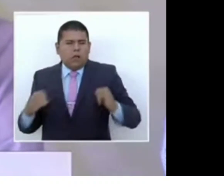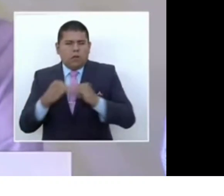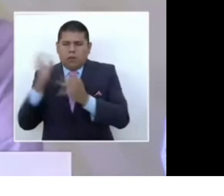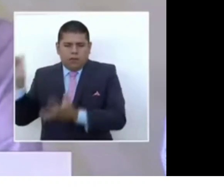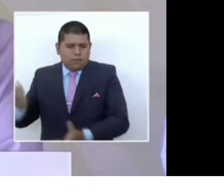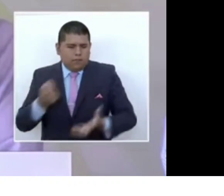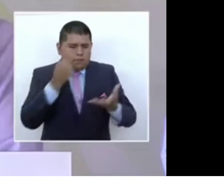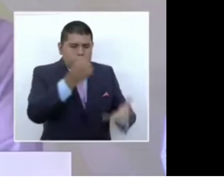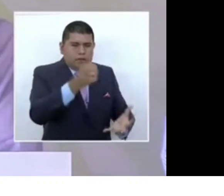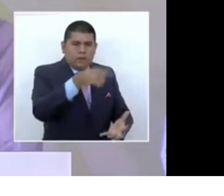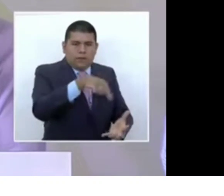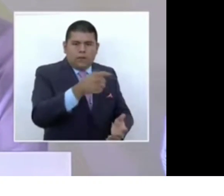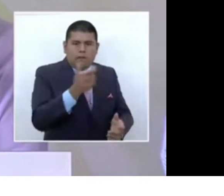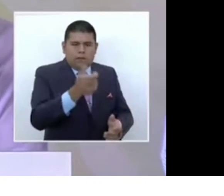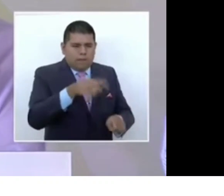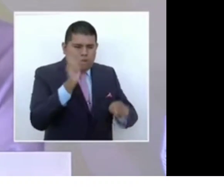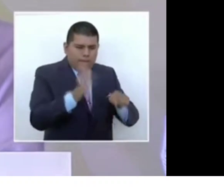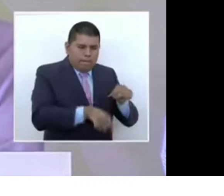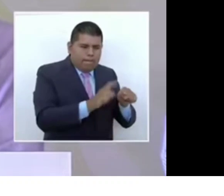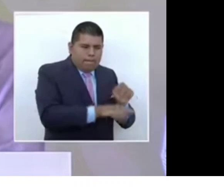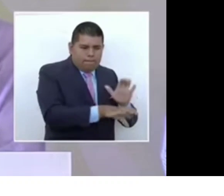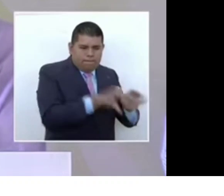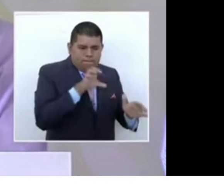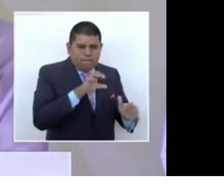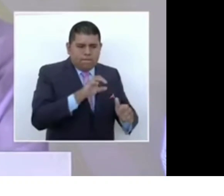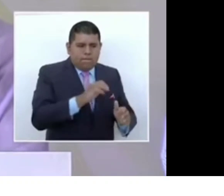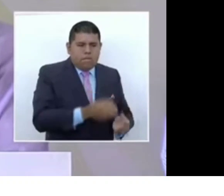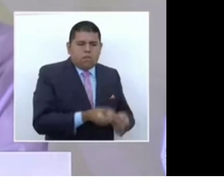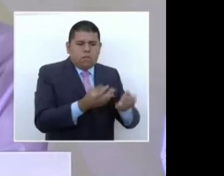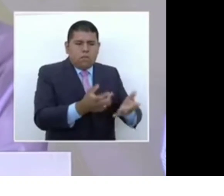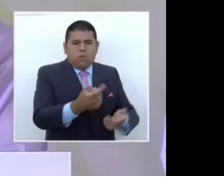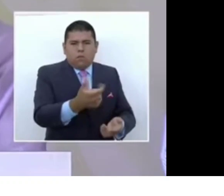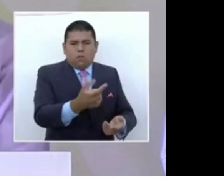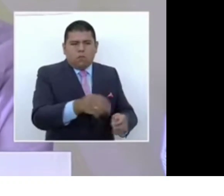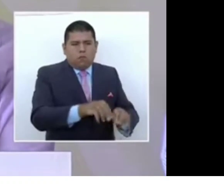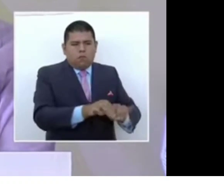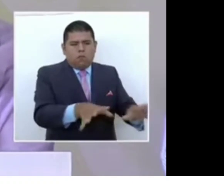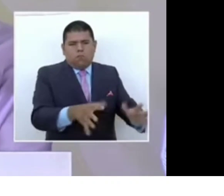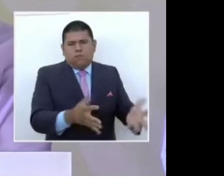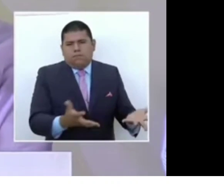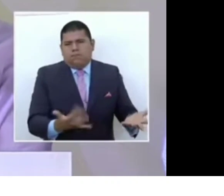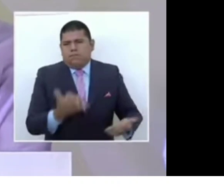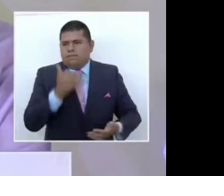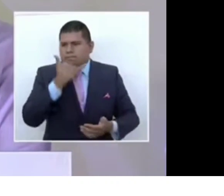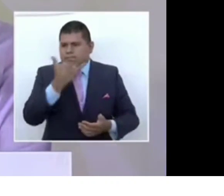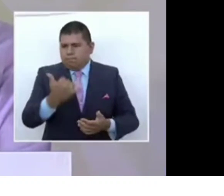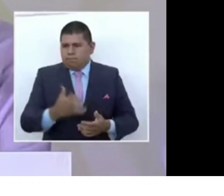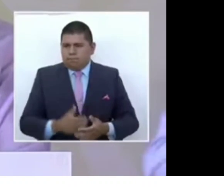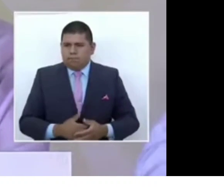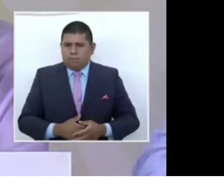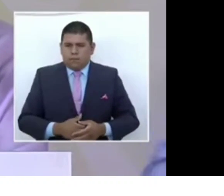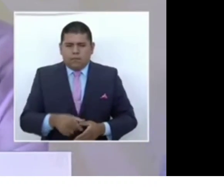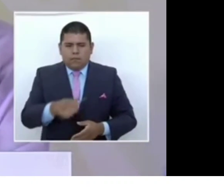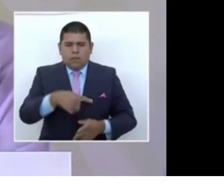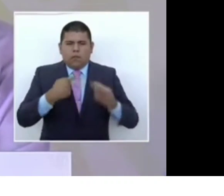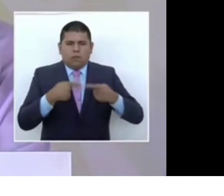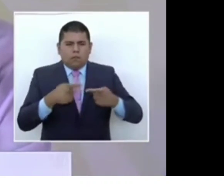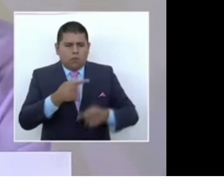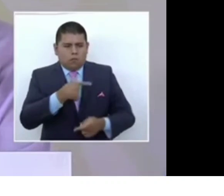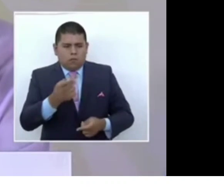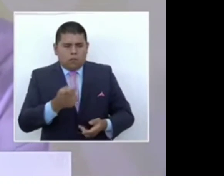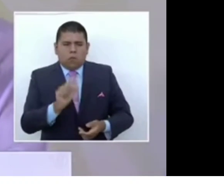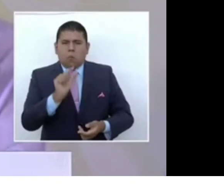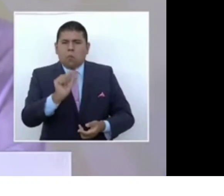completo, que era lo que sucedía. Era poco lo que se destinaba a los pobres